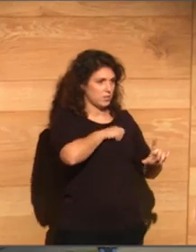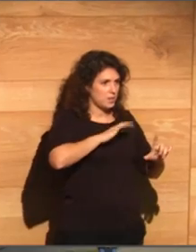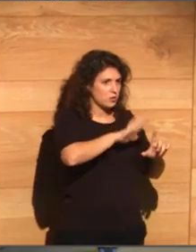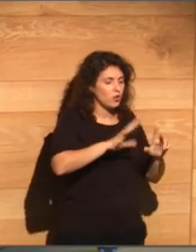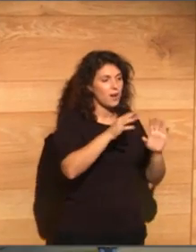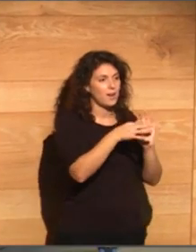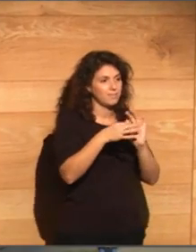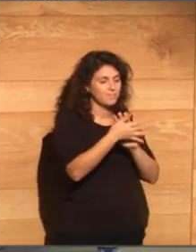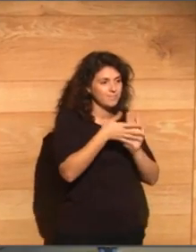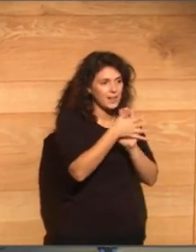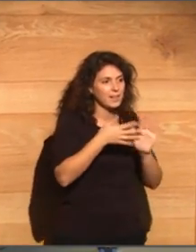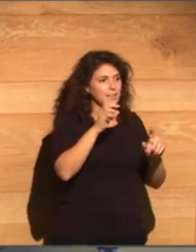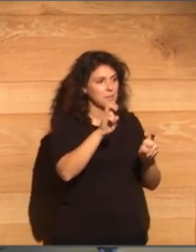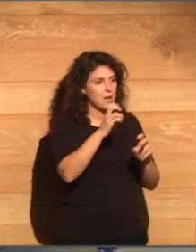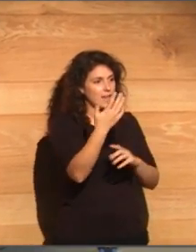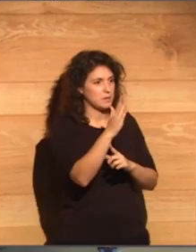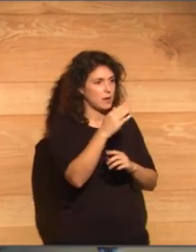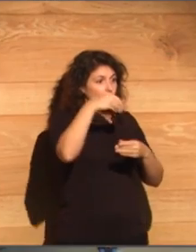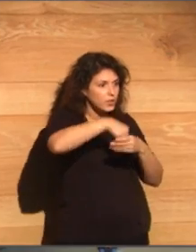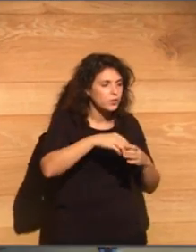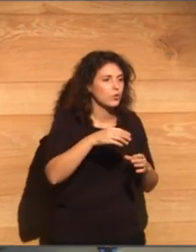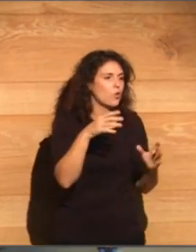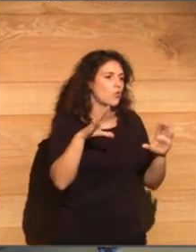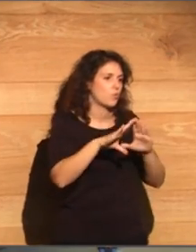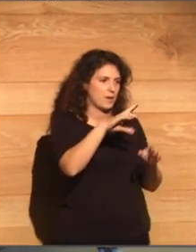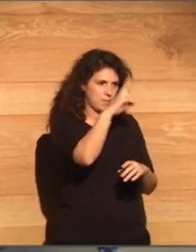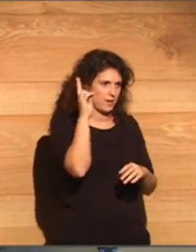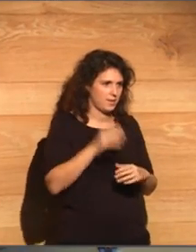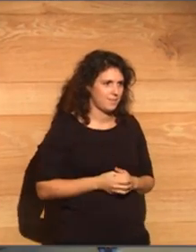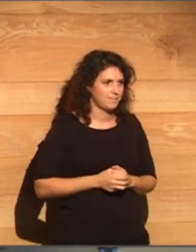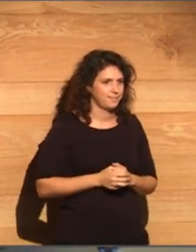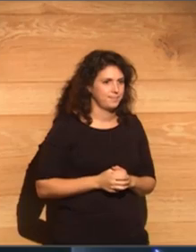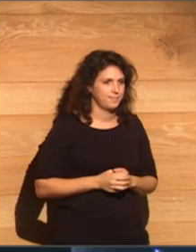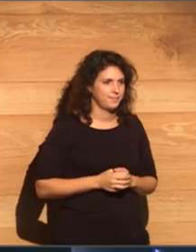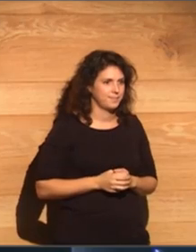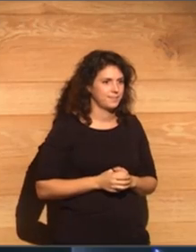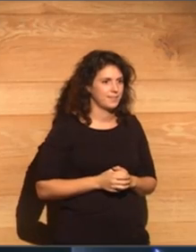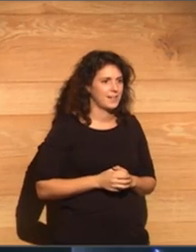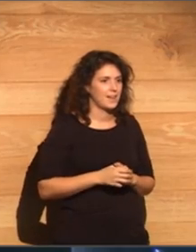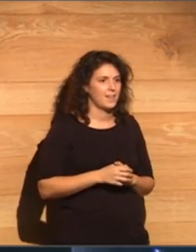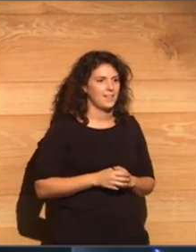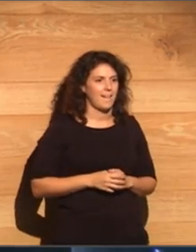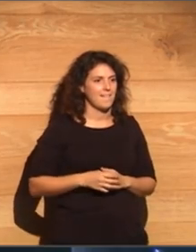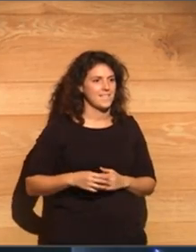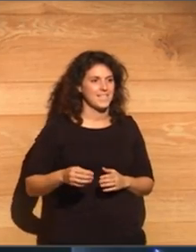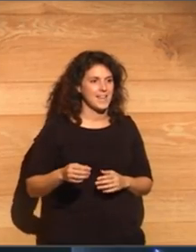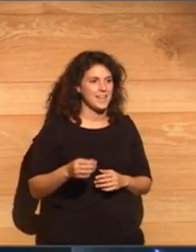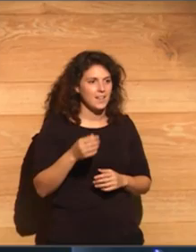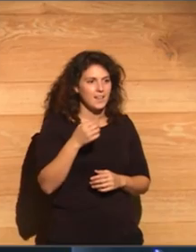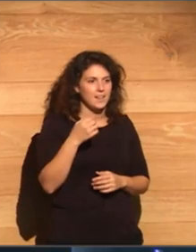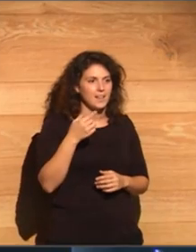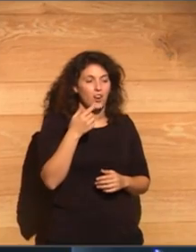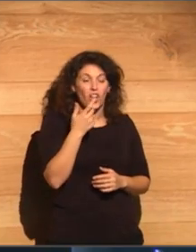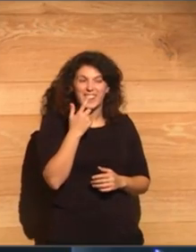deformantes del Callejón del Gato, que está en la localidad de Madrid. Aquí en Madrid, sí. Aquí en Madrid. El Callejón del Gato. Un agua en el Callejón. Tiene aquí,